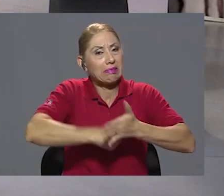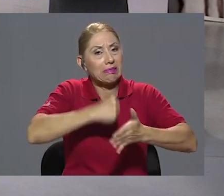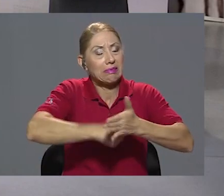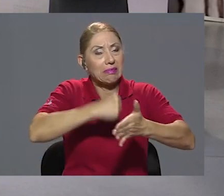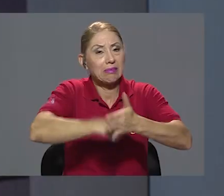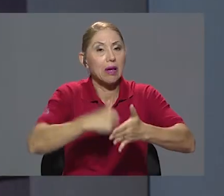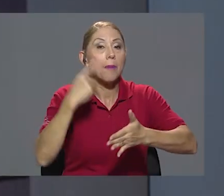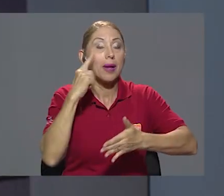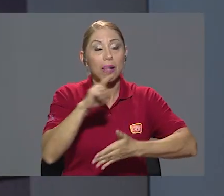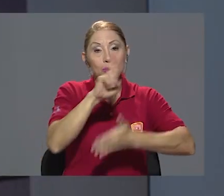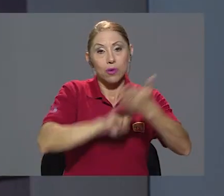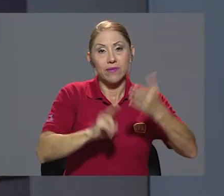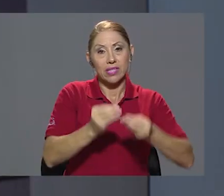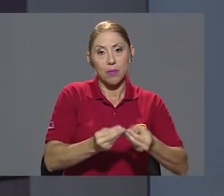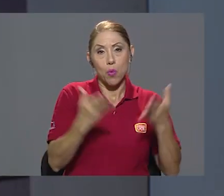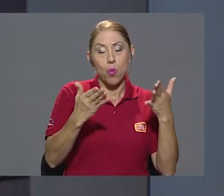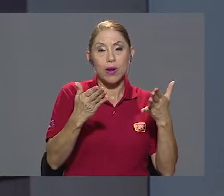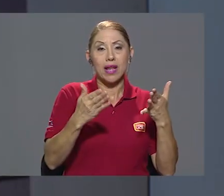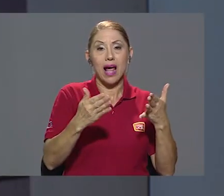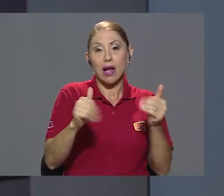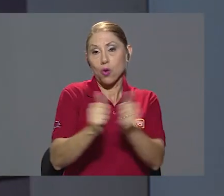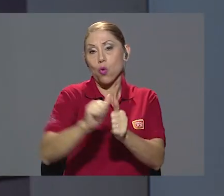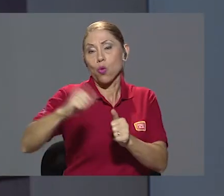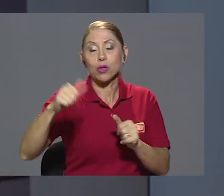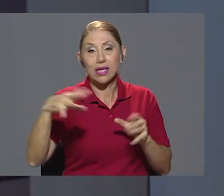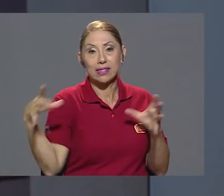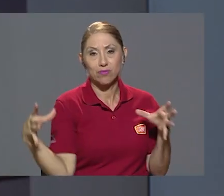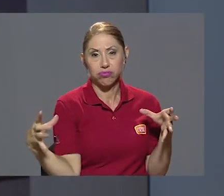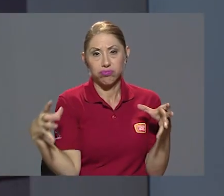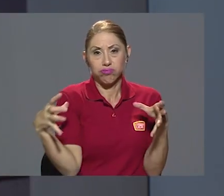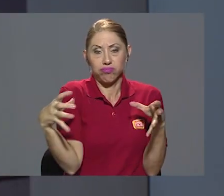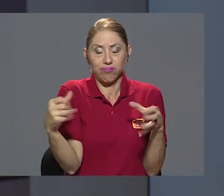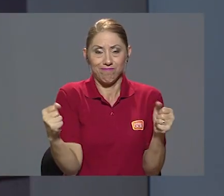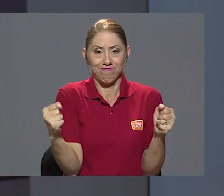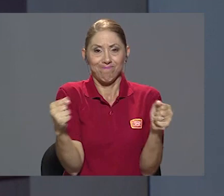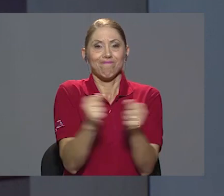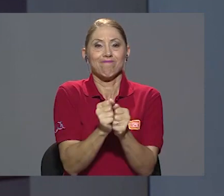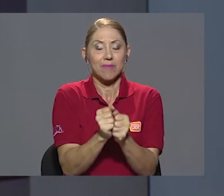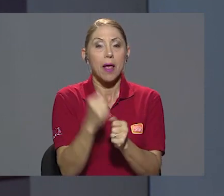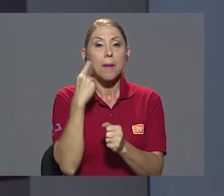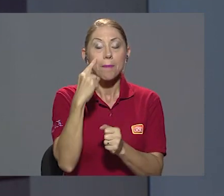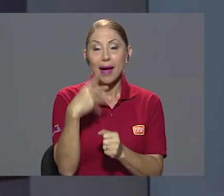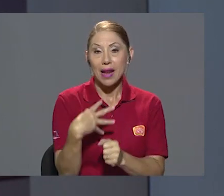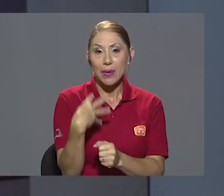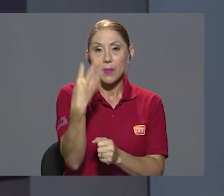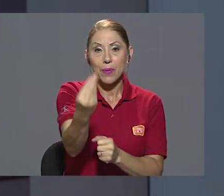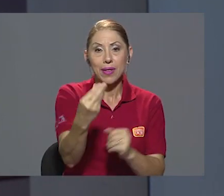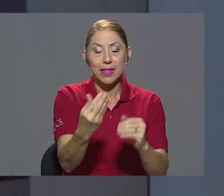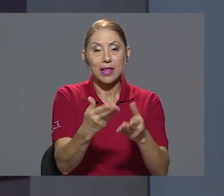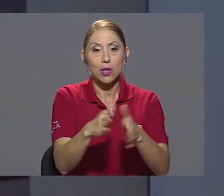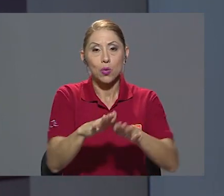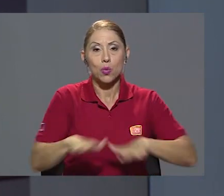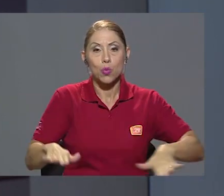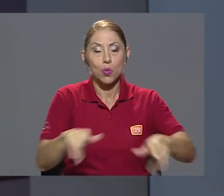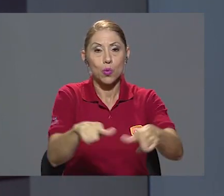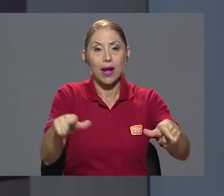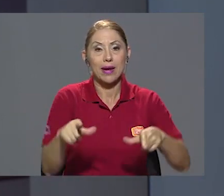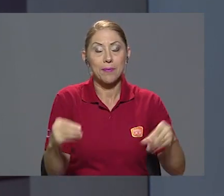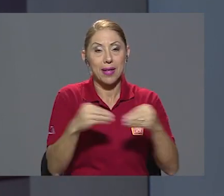unificar esos esfuerzos de la universidad pública, ¿verdad?, para salir precisamente a esos territorios que más lo necesitan.